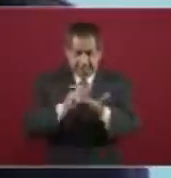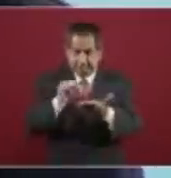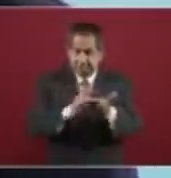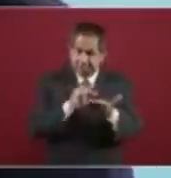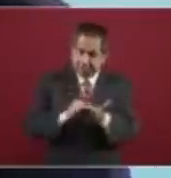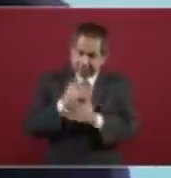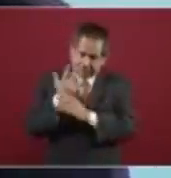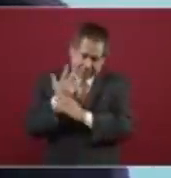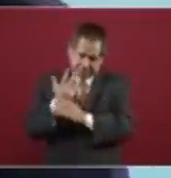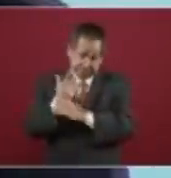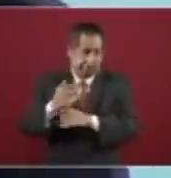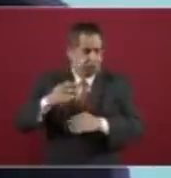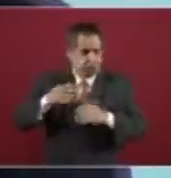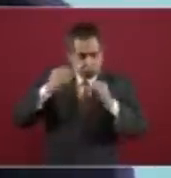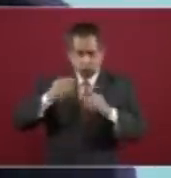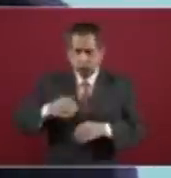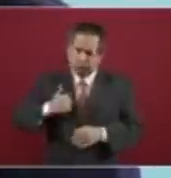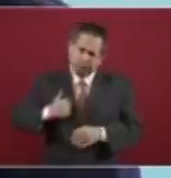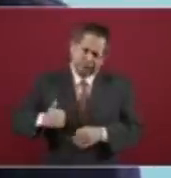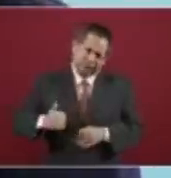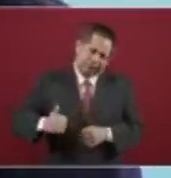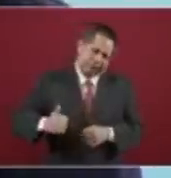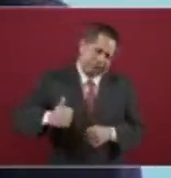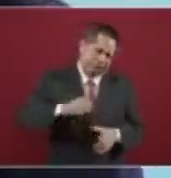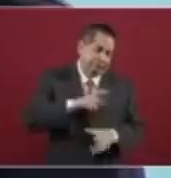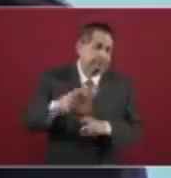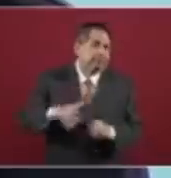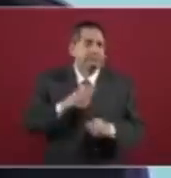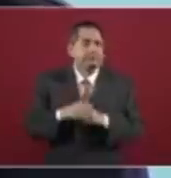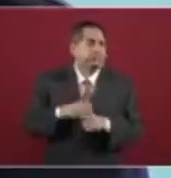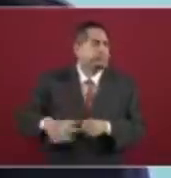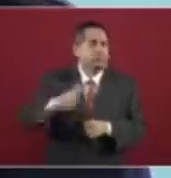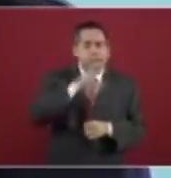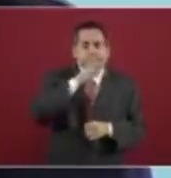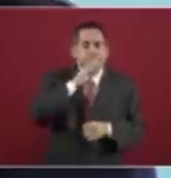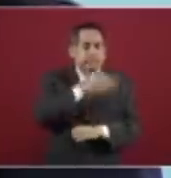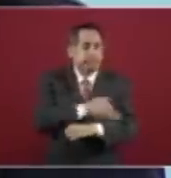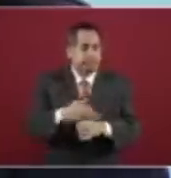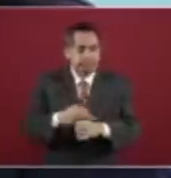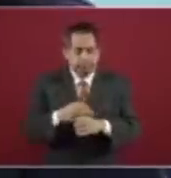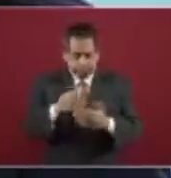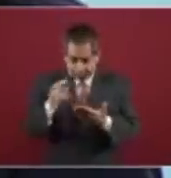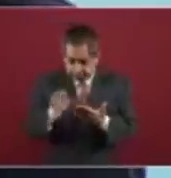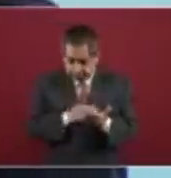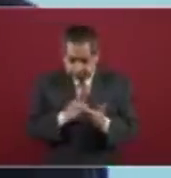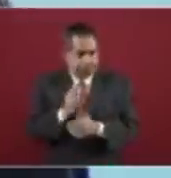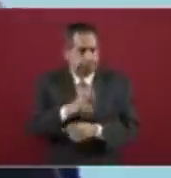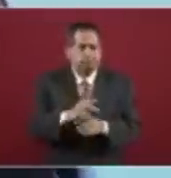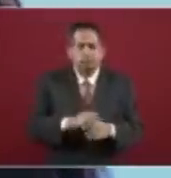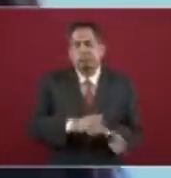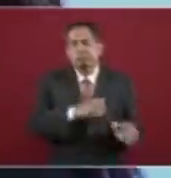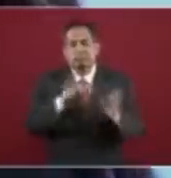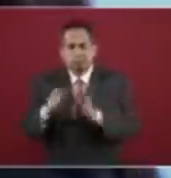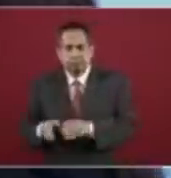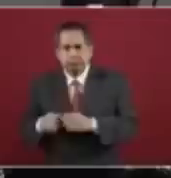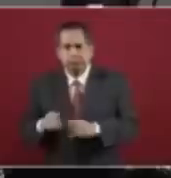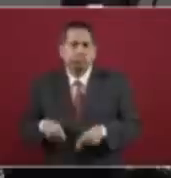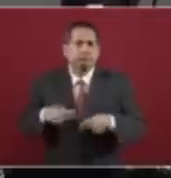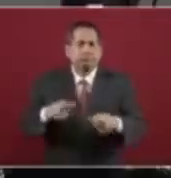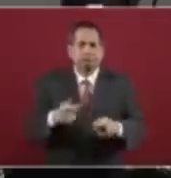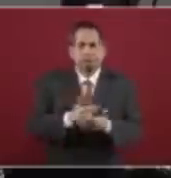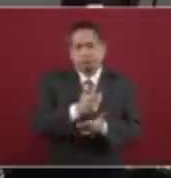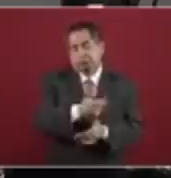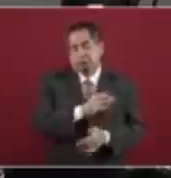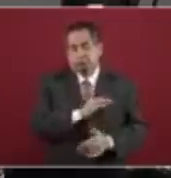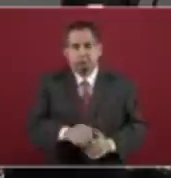la firma autógrafa de los padres de familia, que nos va a permitir pasar al tema del pago. ¿Sí, damos